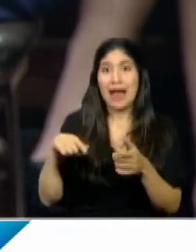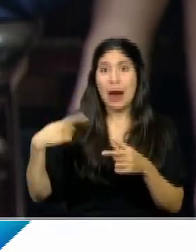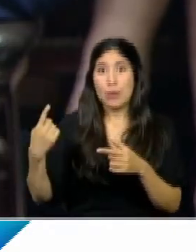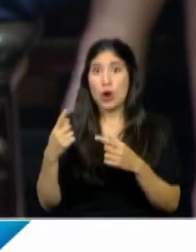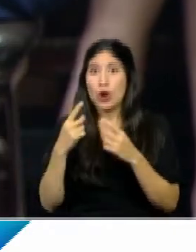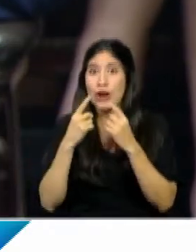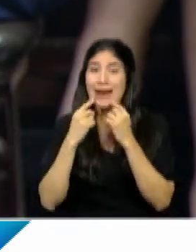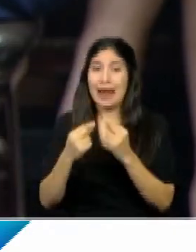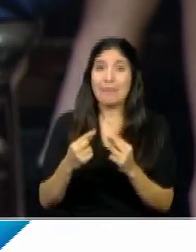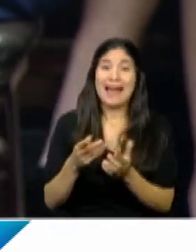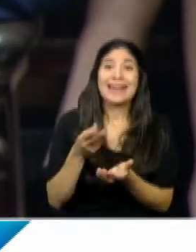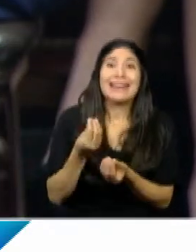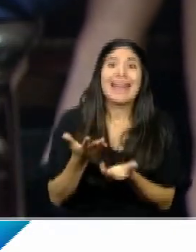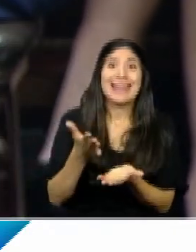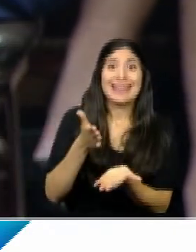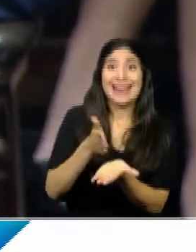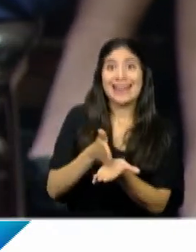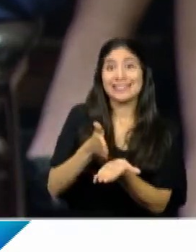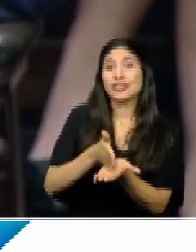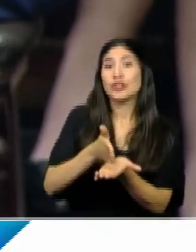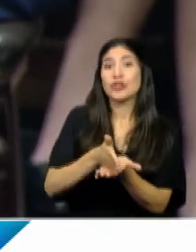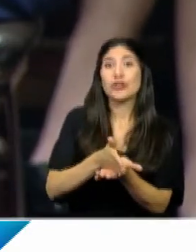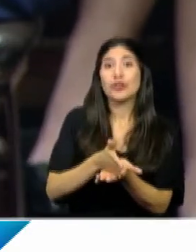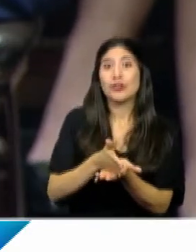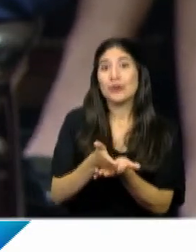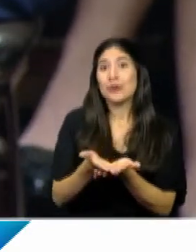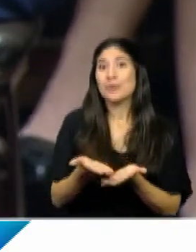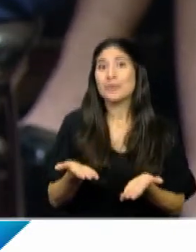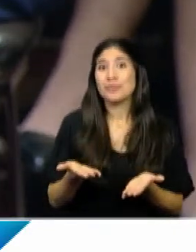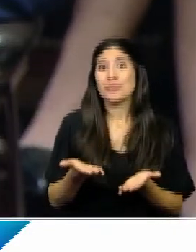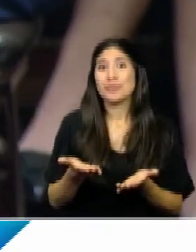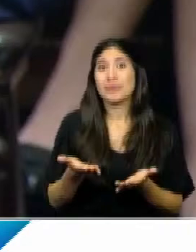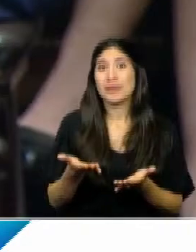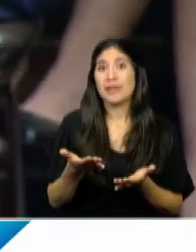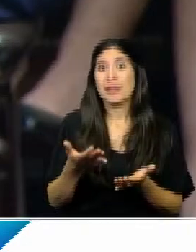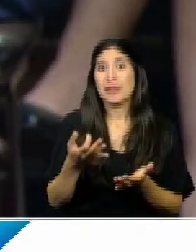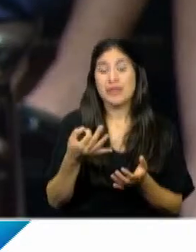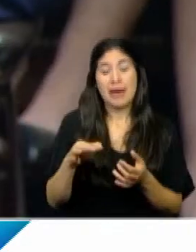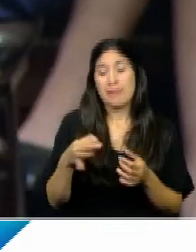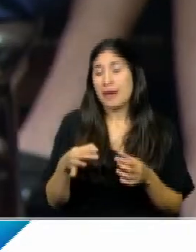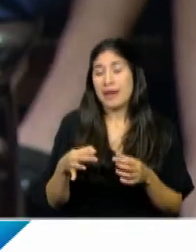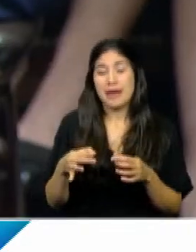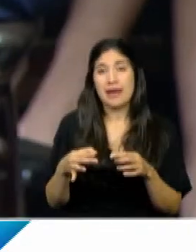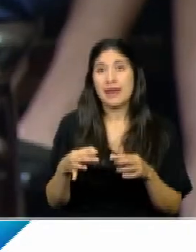reclamado derecho a la aplicación del principio